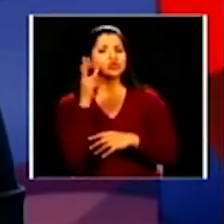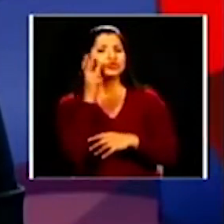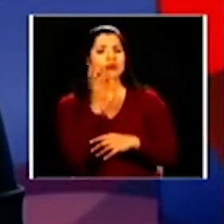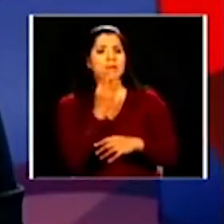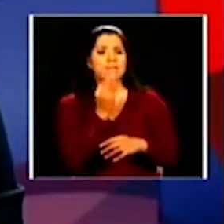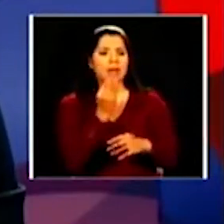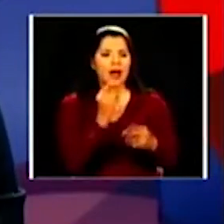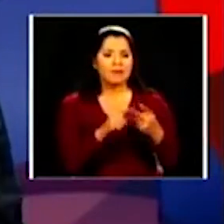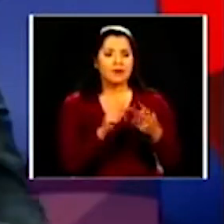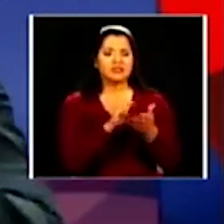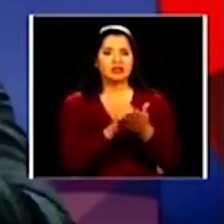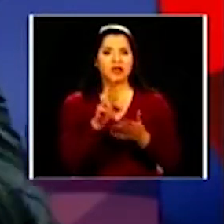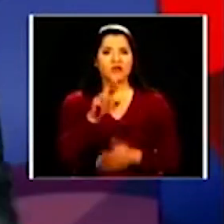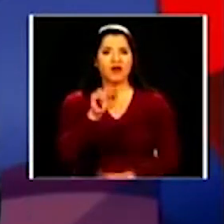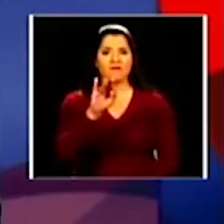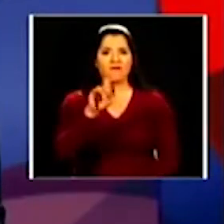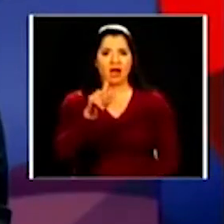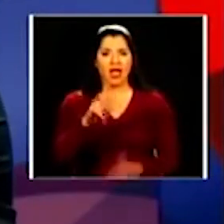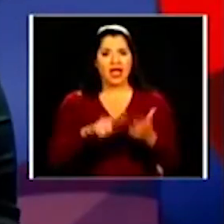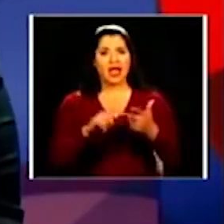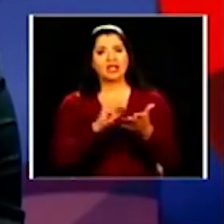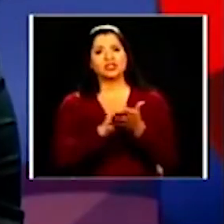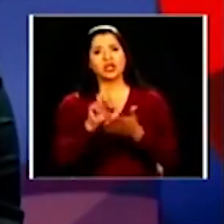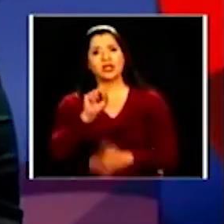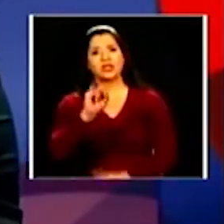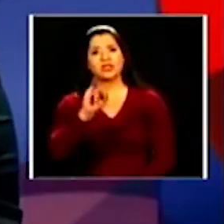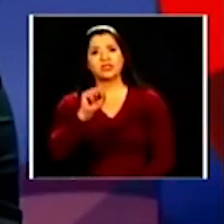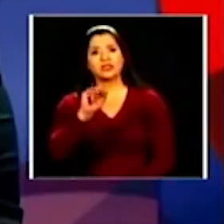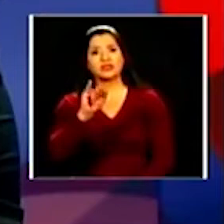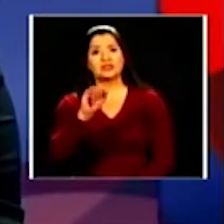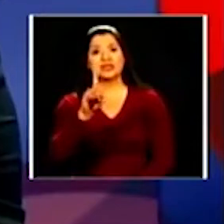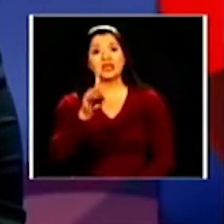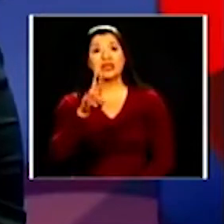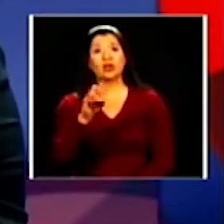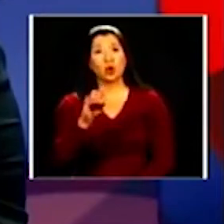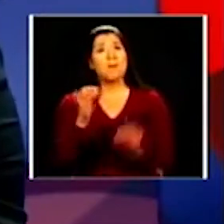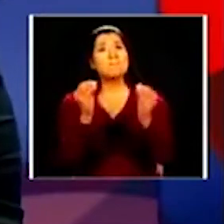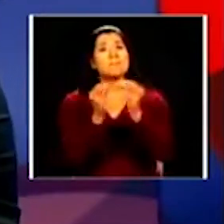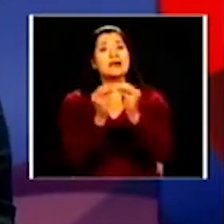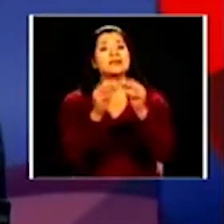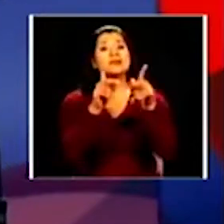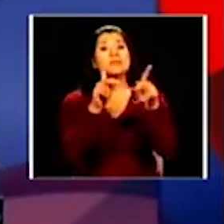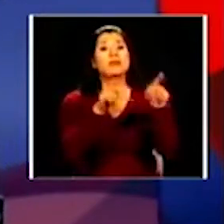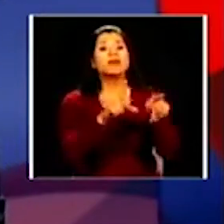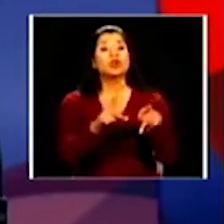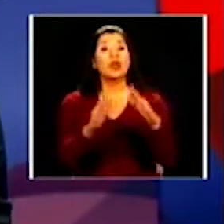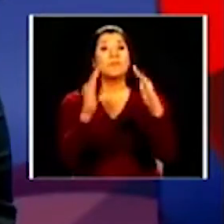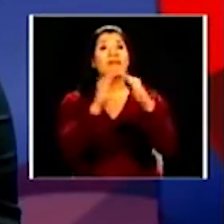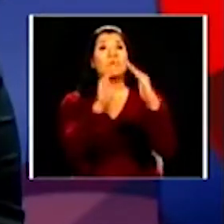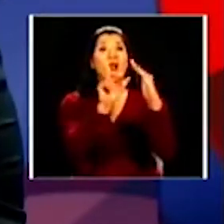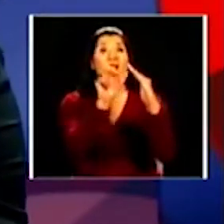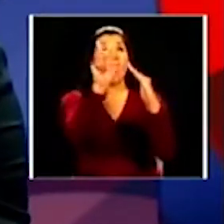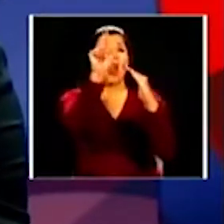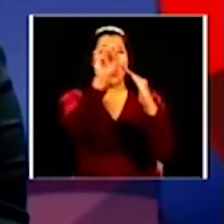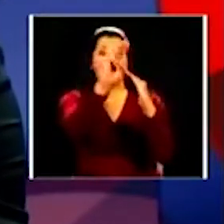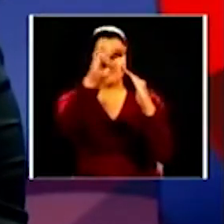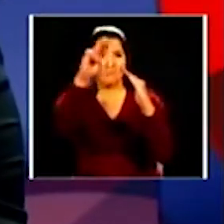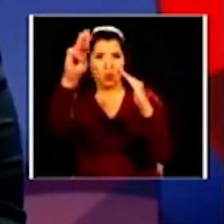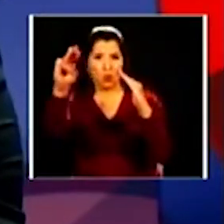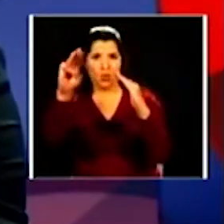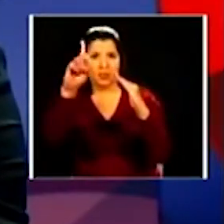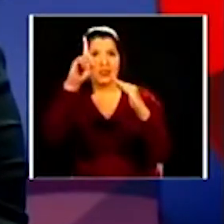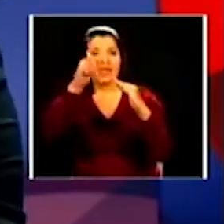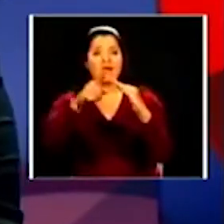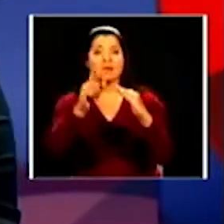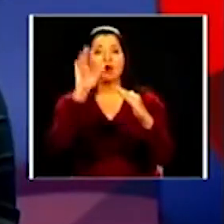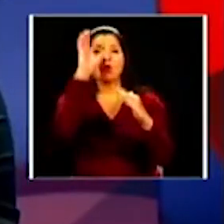San Isidro, principalmente en las zonas altas. Ahí necesitamos generar las zonas de protección para las fuentes,